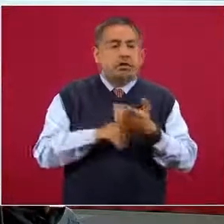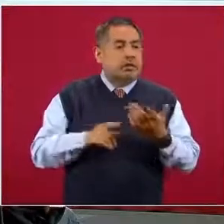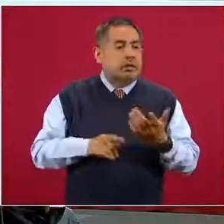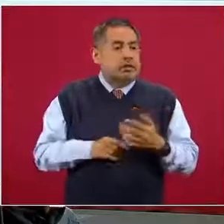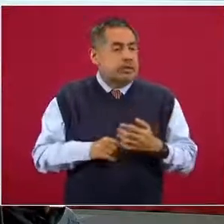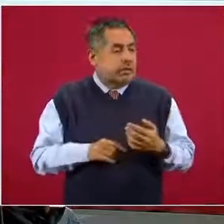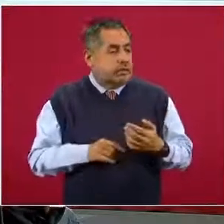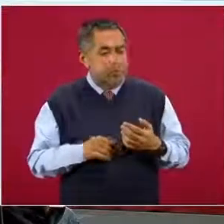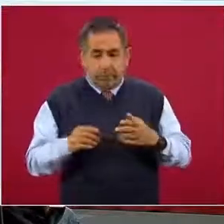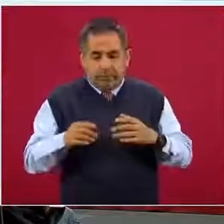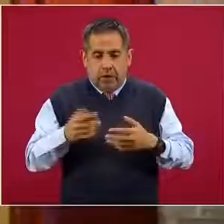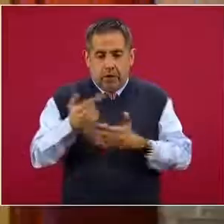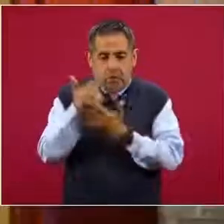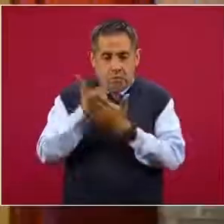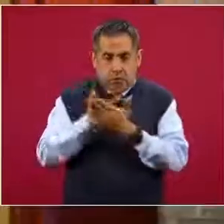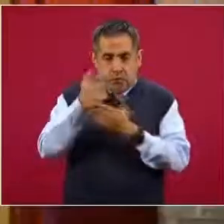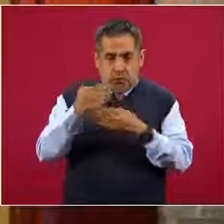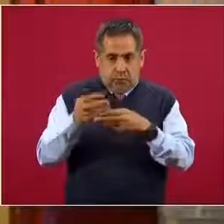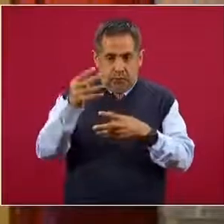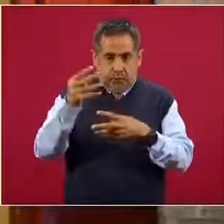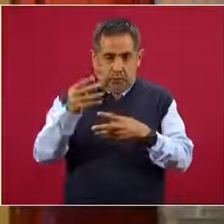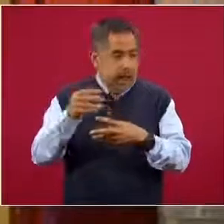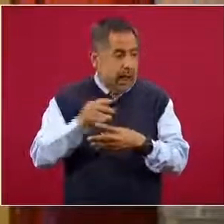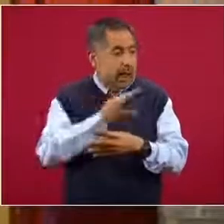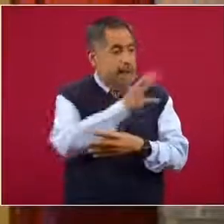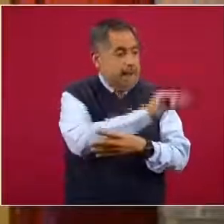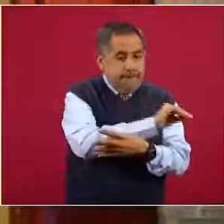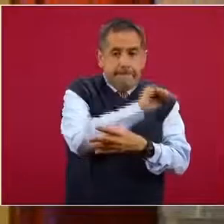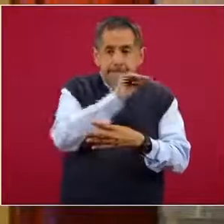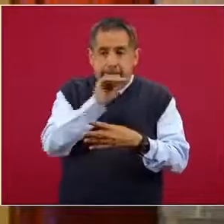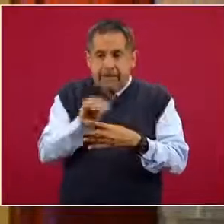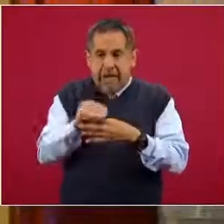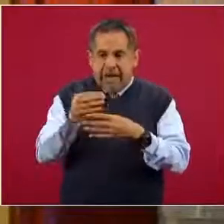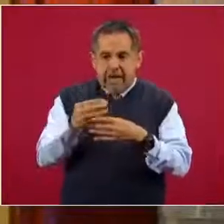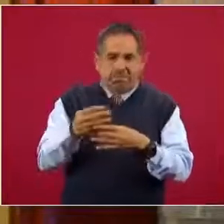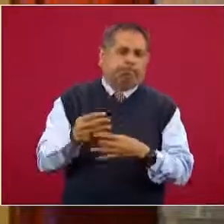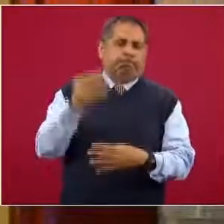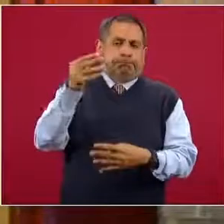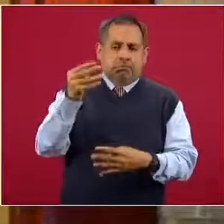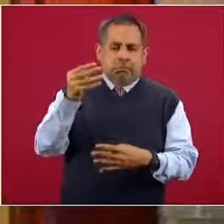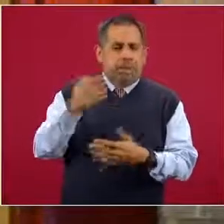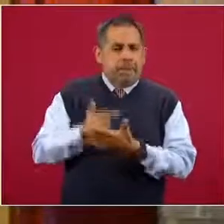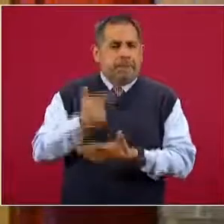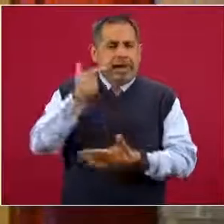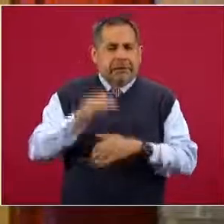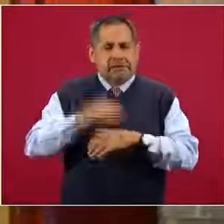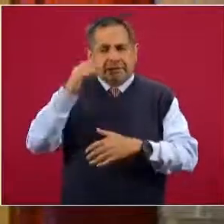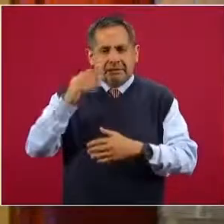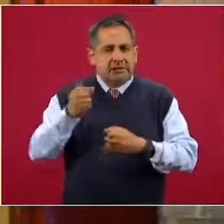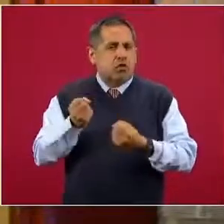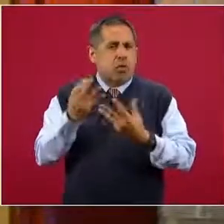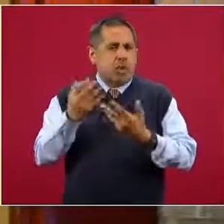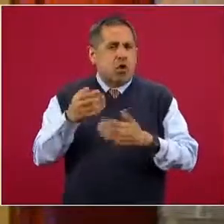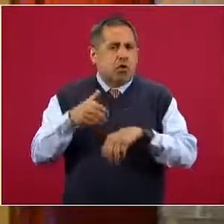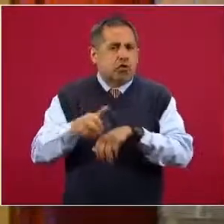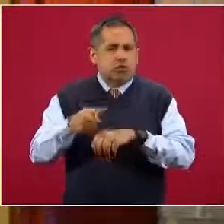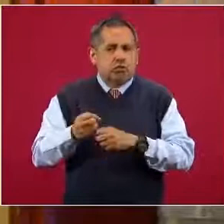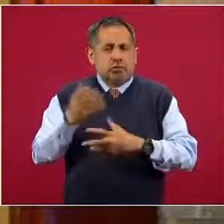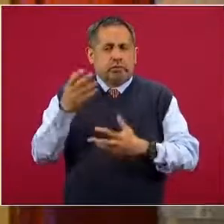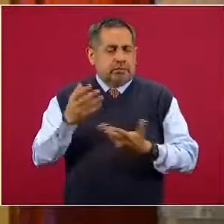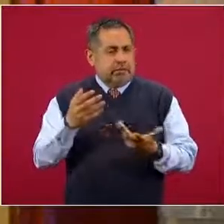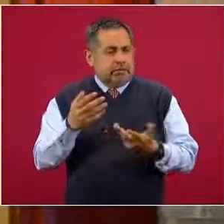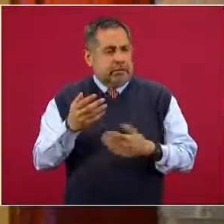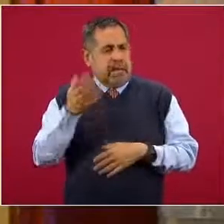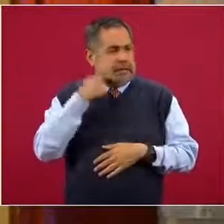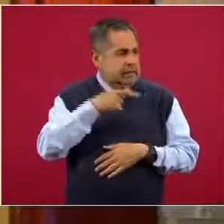la estadística nacional y sobre todo a la estadística acumulada de los casos que han estado siendo